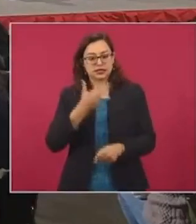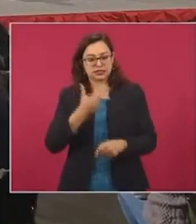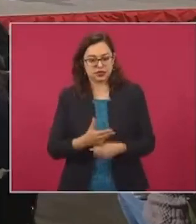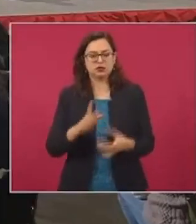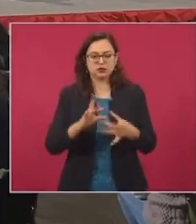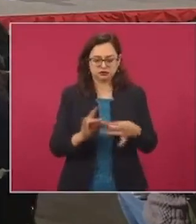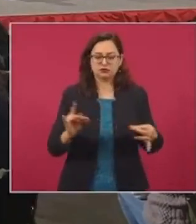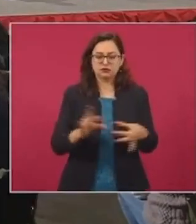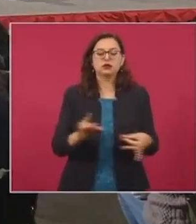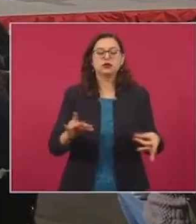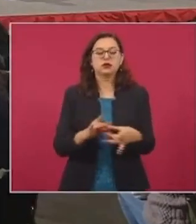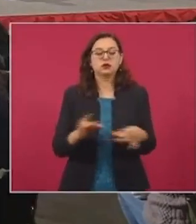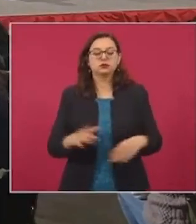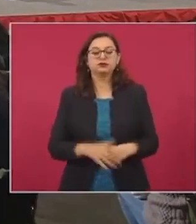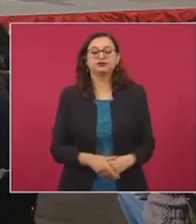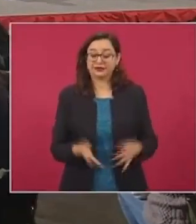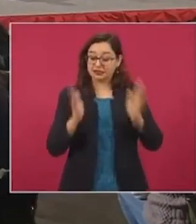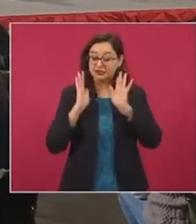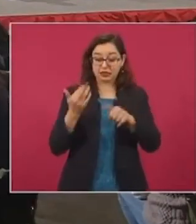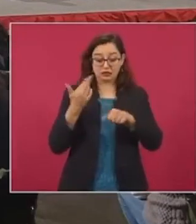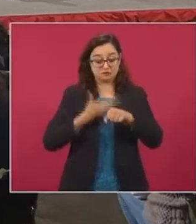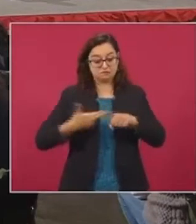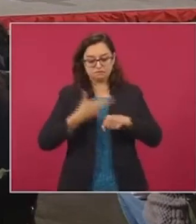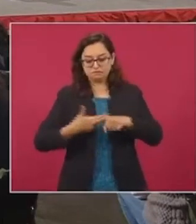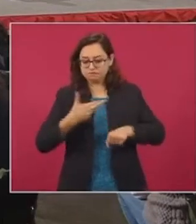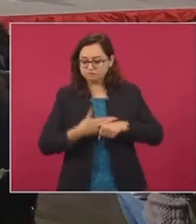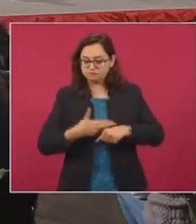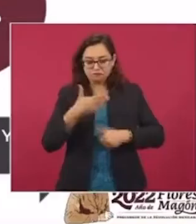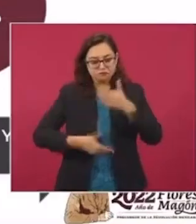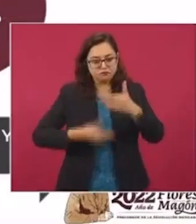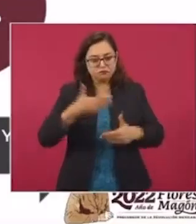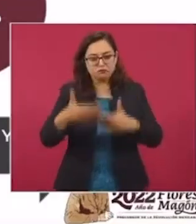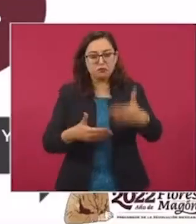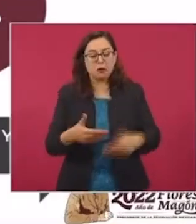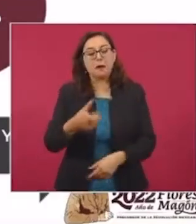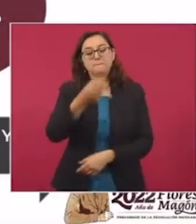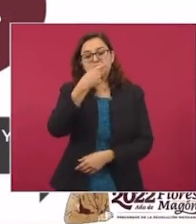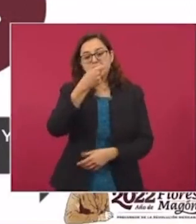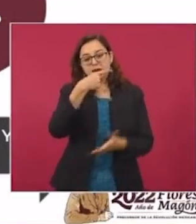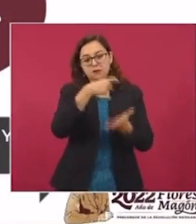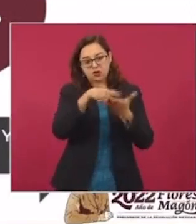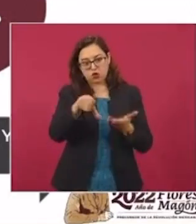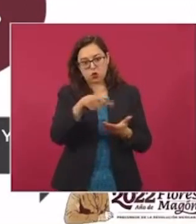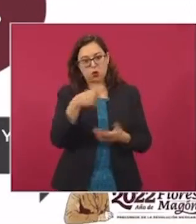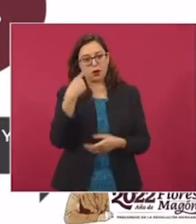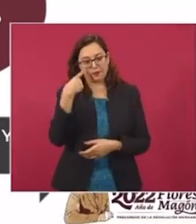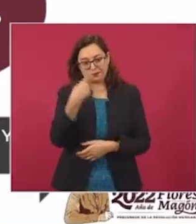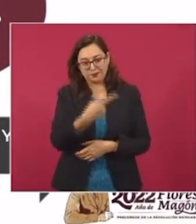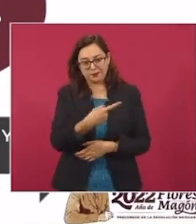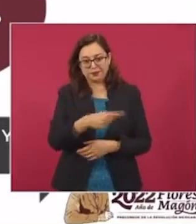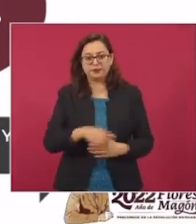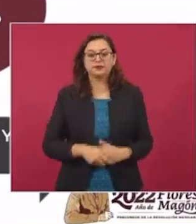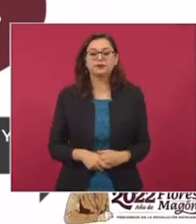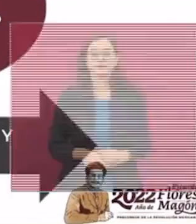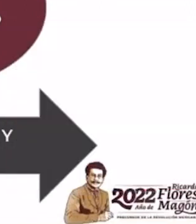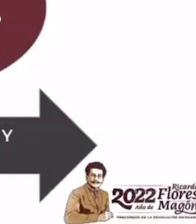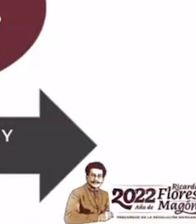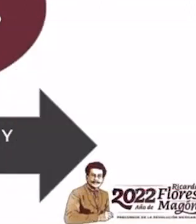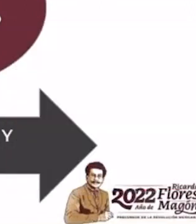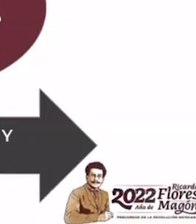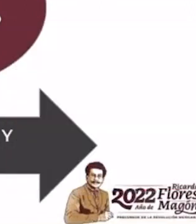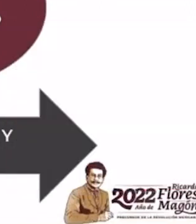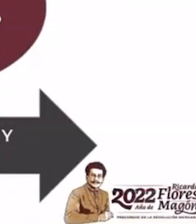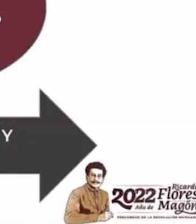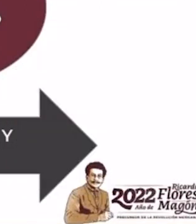estamos ya haciendo todos los pasos para adquirir los medicamentos antivirales contra kobe 19 son